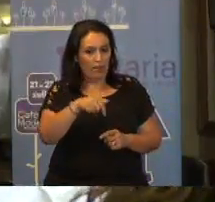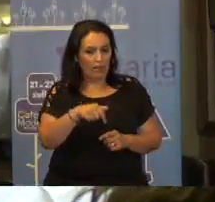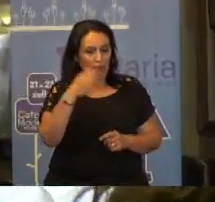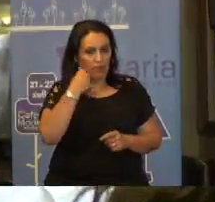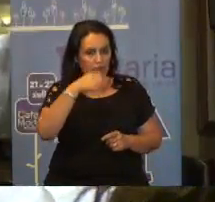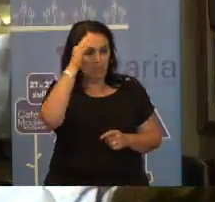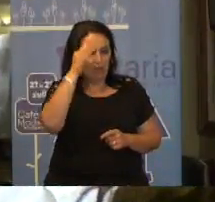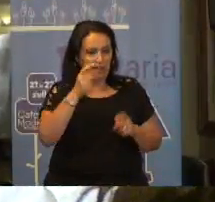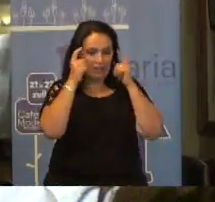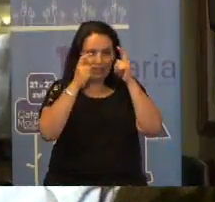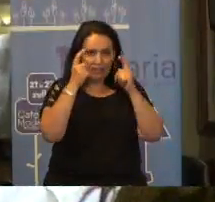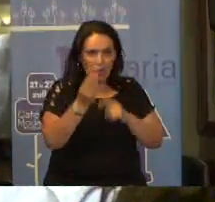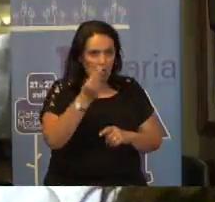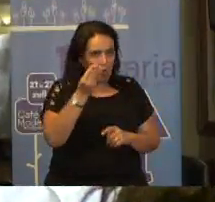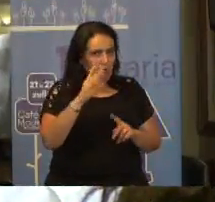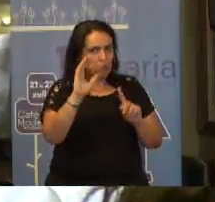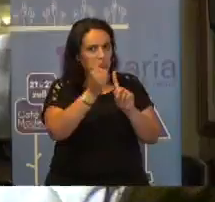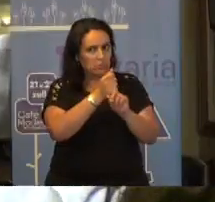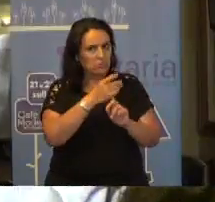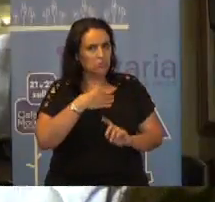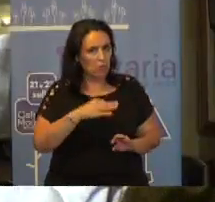e creo que no bo camiño, non?